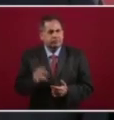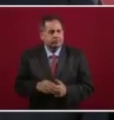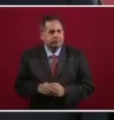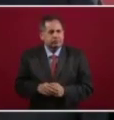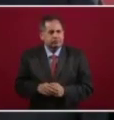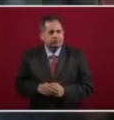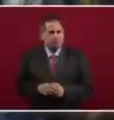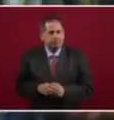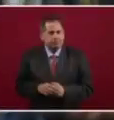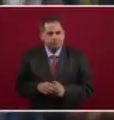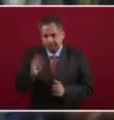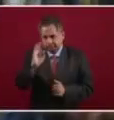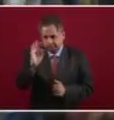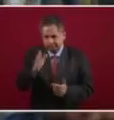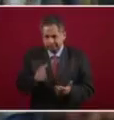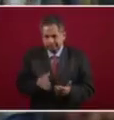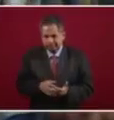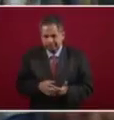No podrán